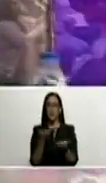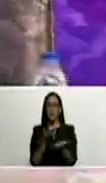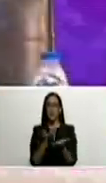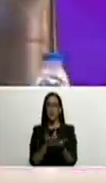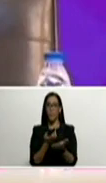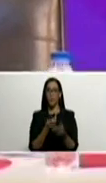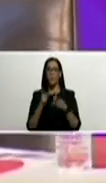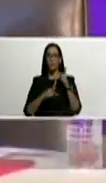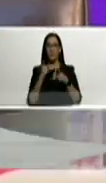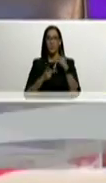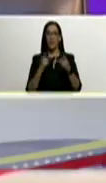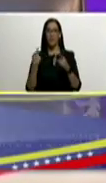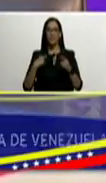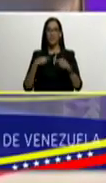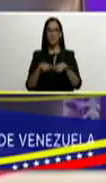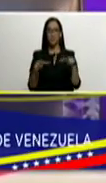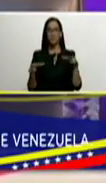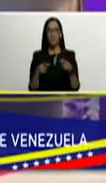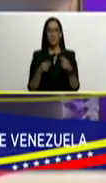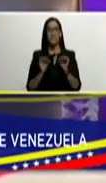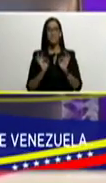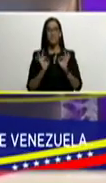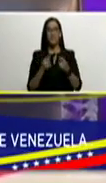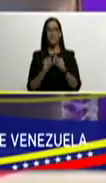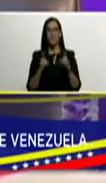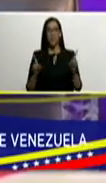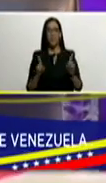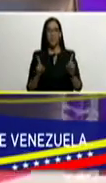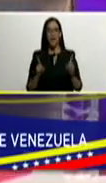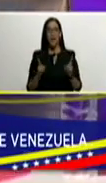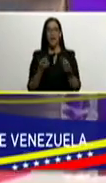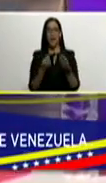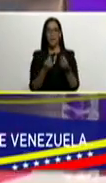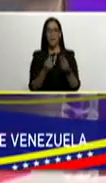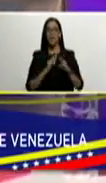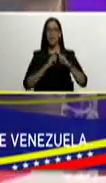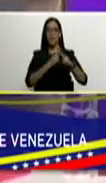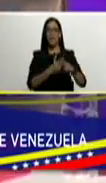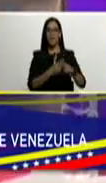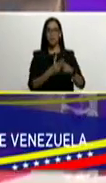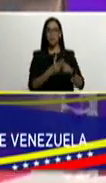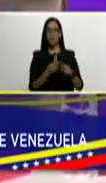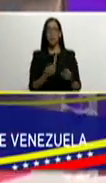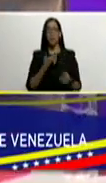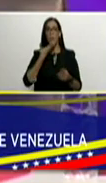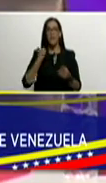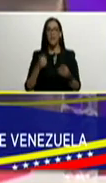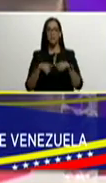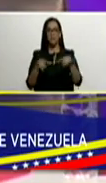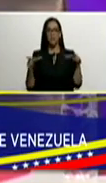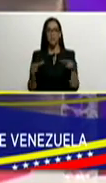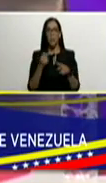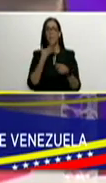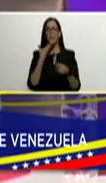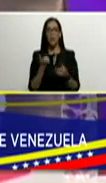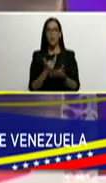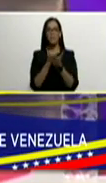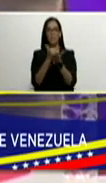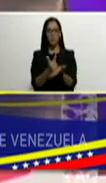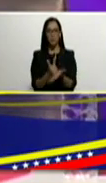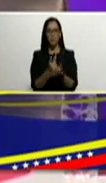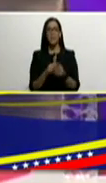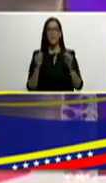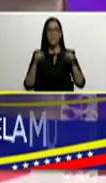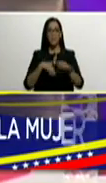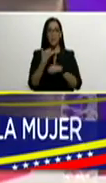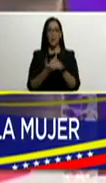tiene condiciones especiales distintas a la cartera comercial, de créditos comerciales, con mejores condiciones, con mejores ventajas. Y